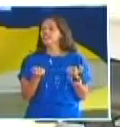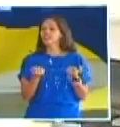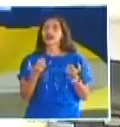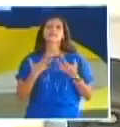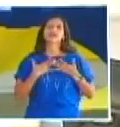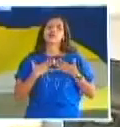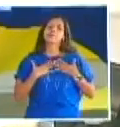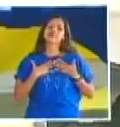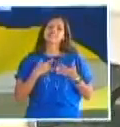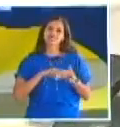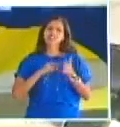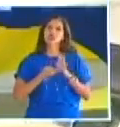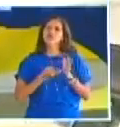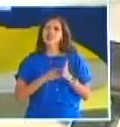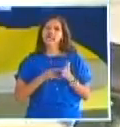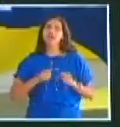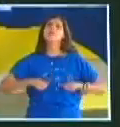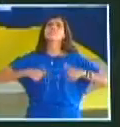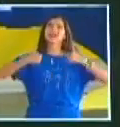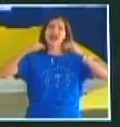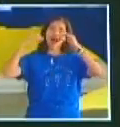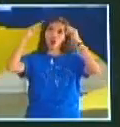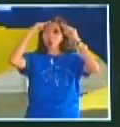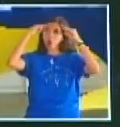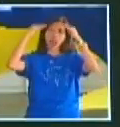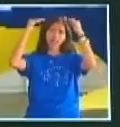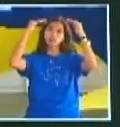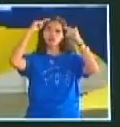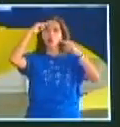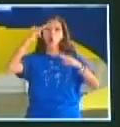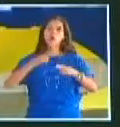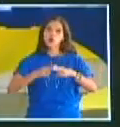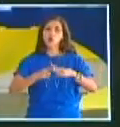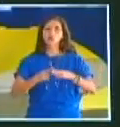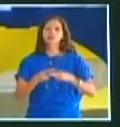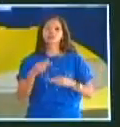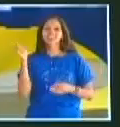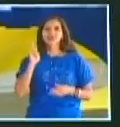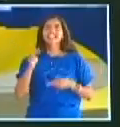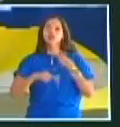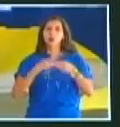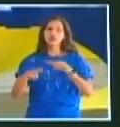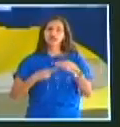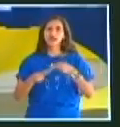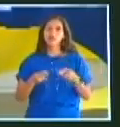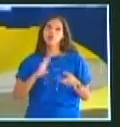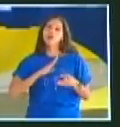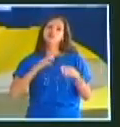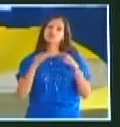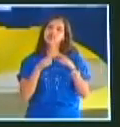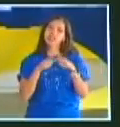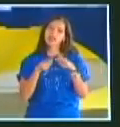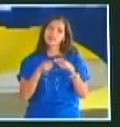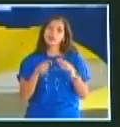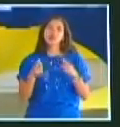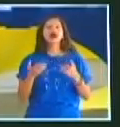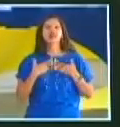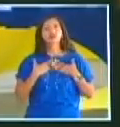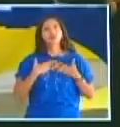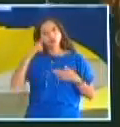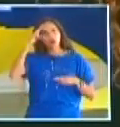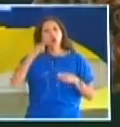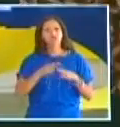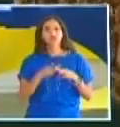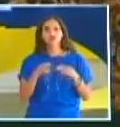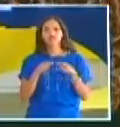mí significa, bueno, el más alto honor que puedo recibir como venezolana, como revolucionaria, como parte de su equipo. Estoy muy honrada de ser parte